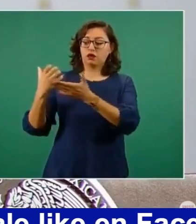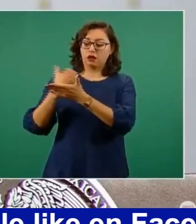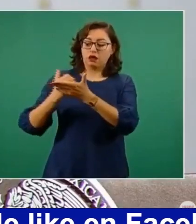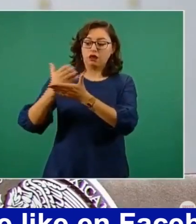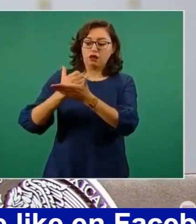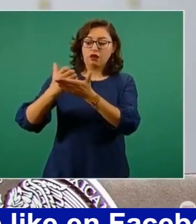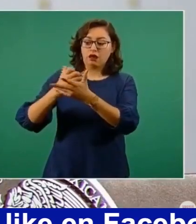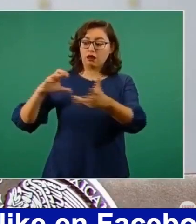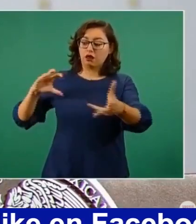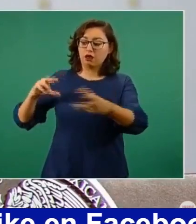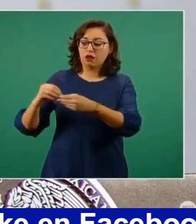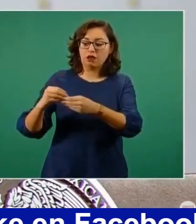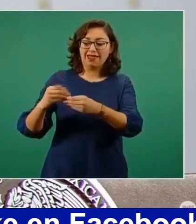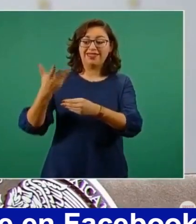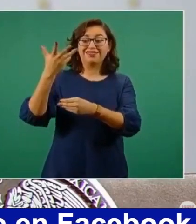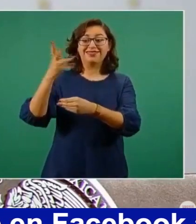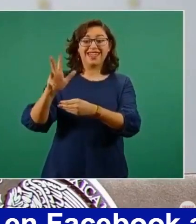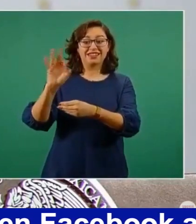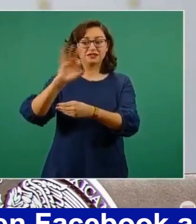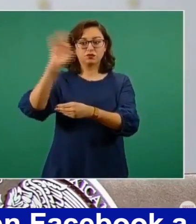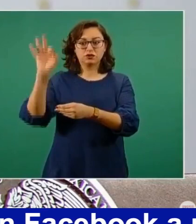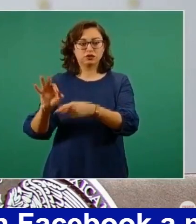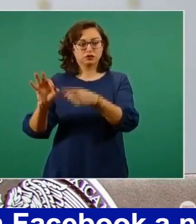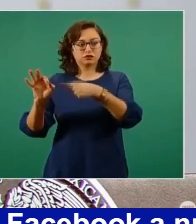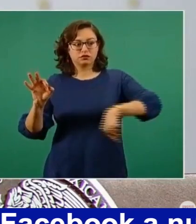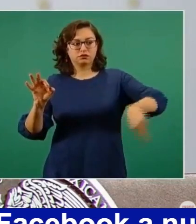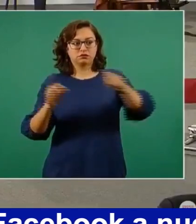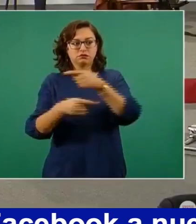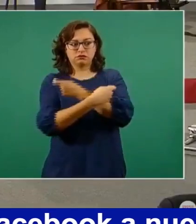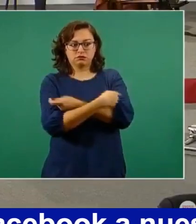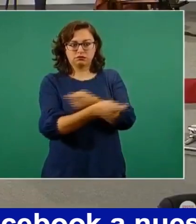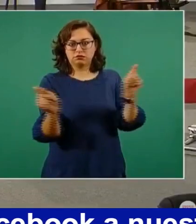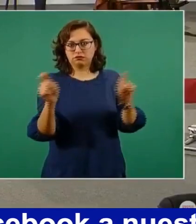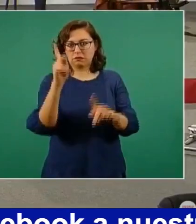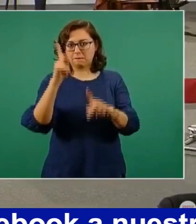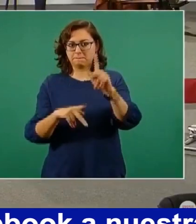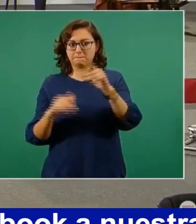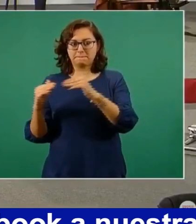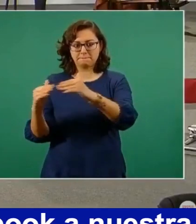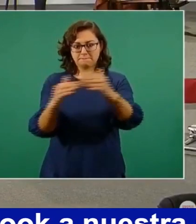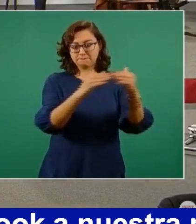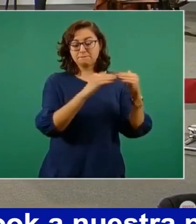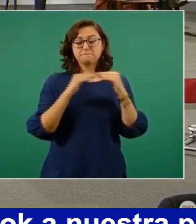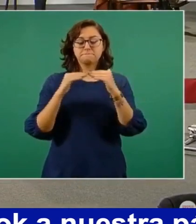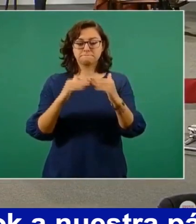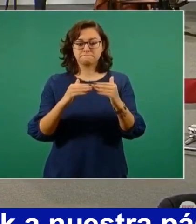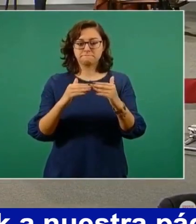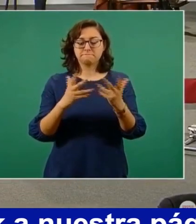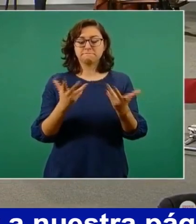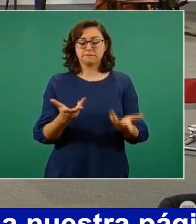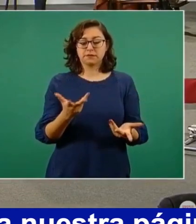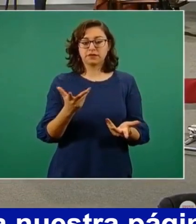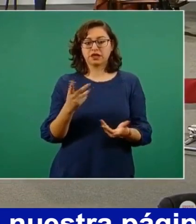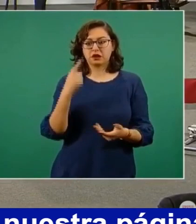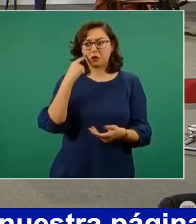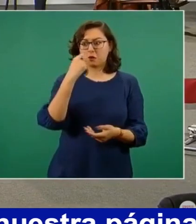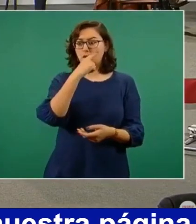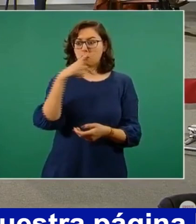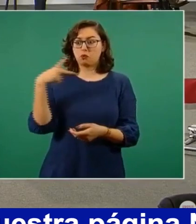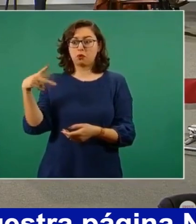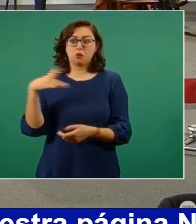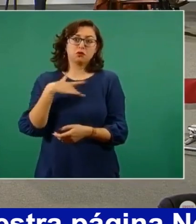empresas de reconocer a los trabajadores, también tendrán la obligación de repartir el 10% de las